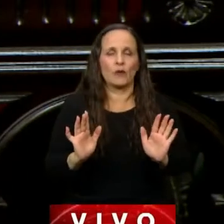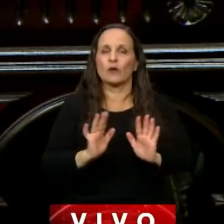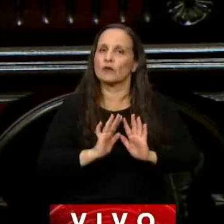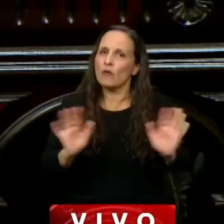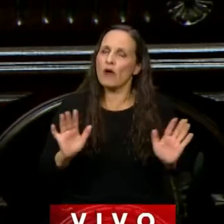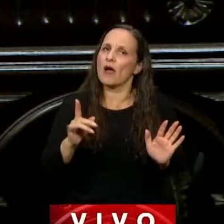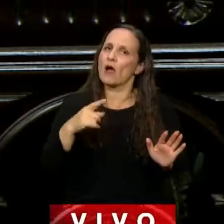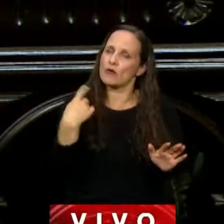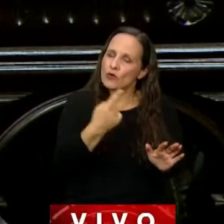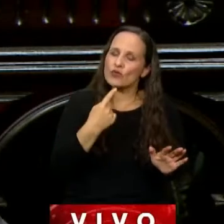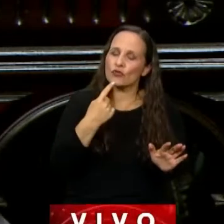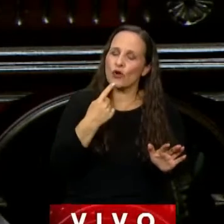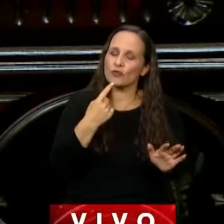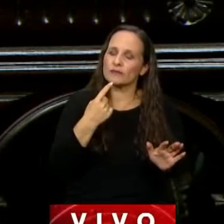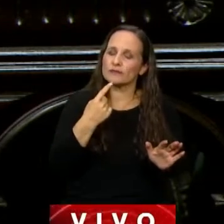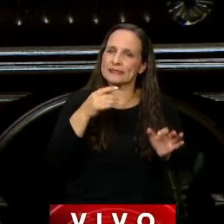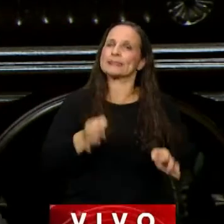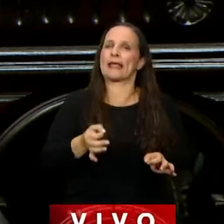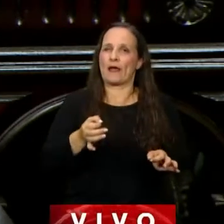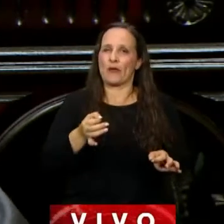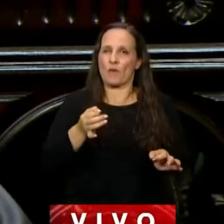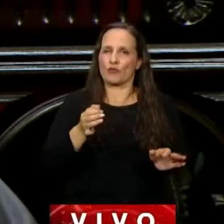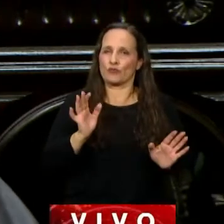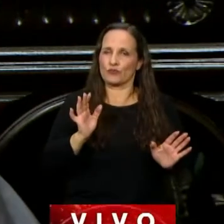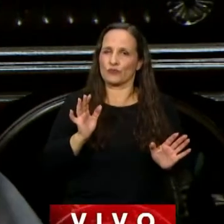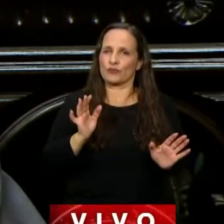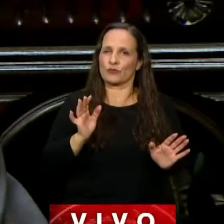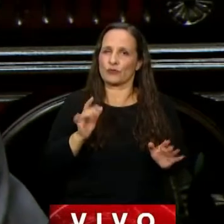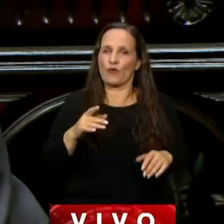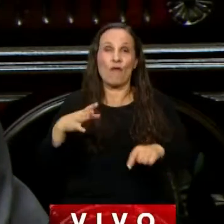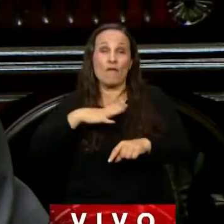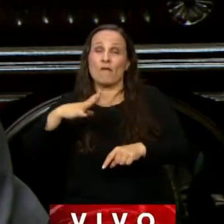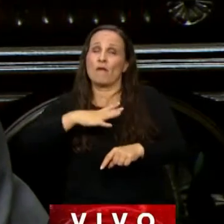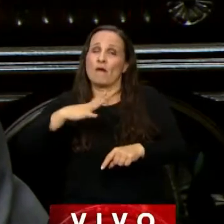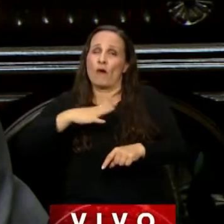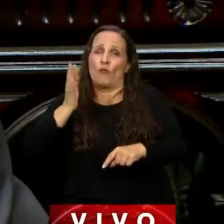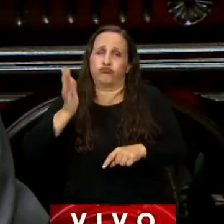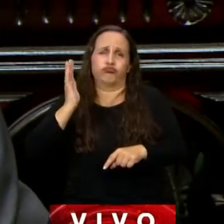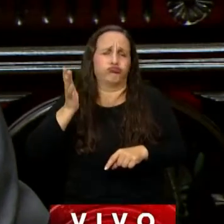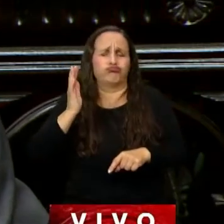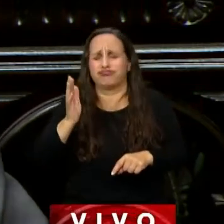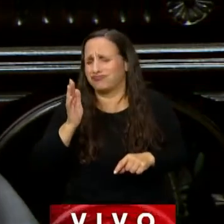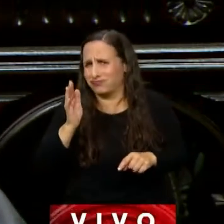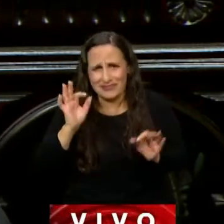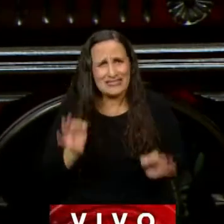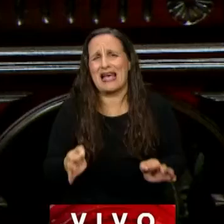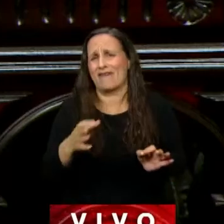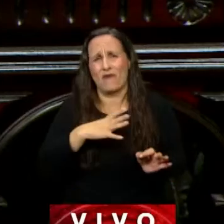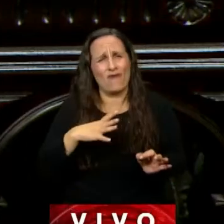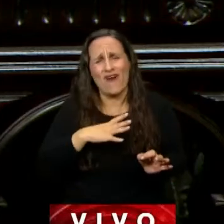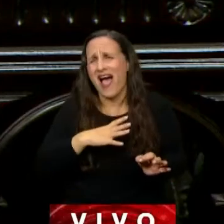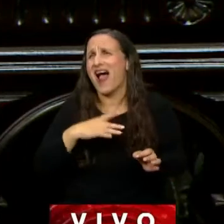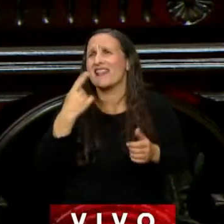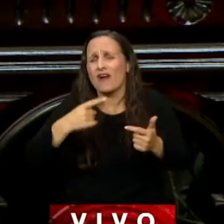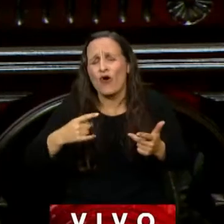somos absolutamente conscientes de que es muy grande el vaso vacío, que son muchísimas las cosas que